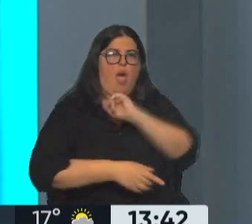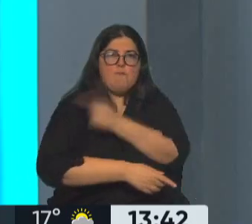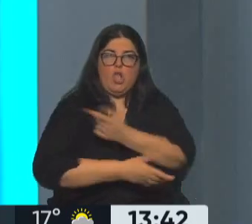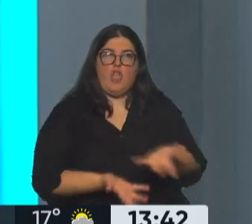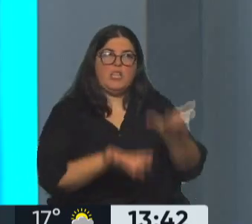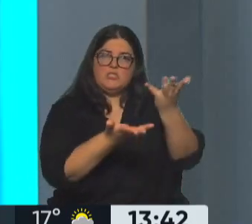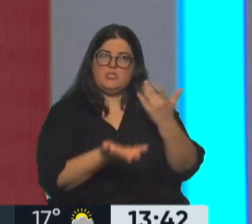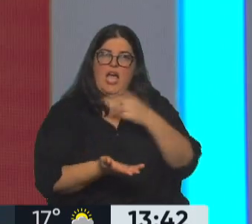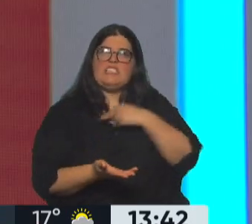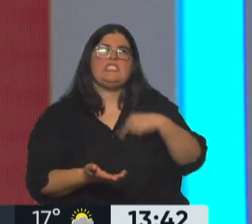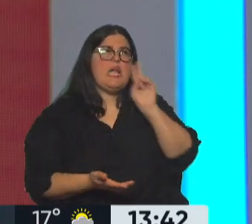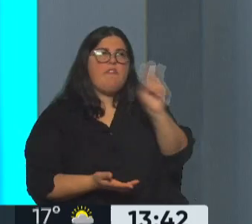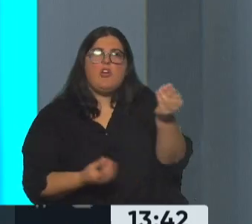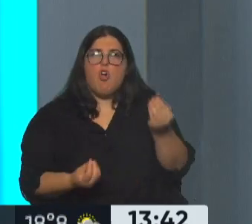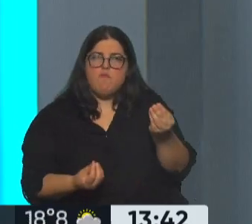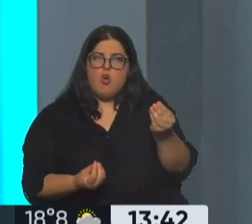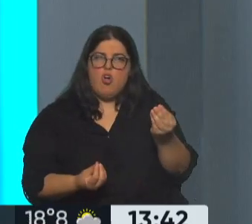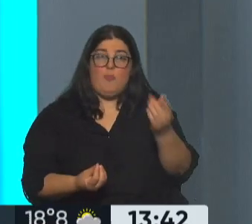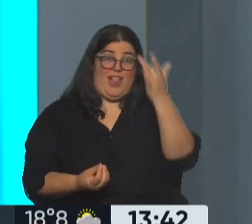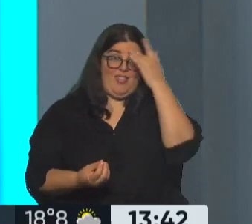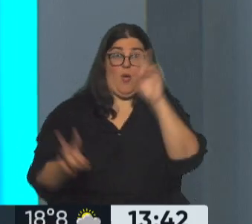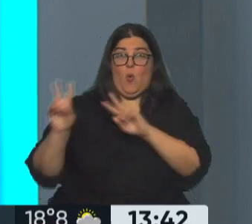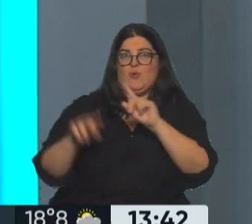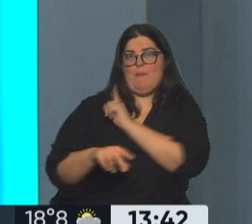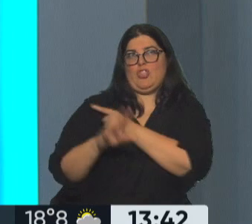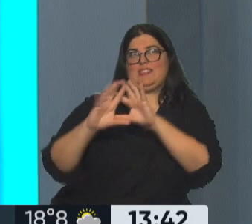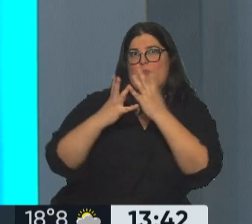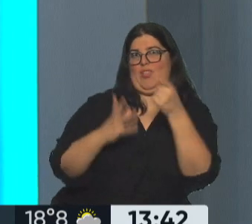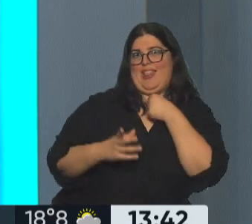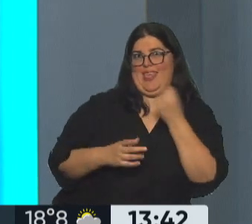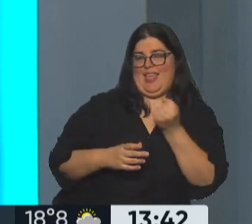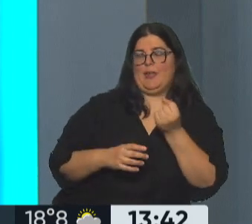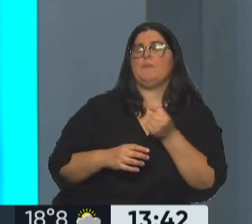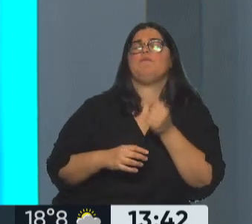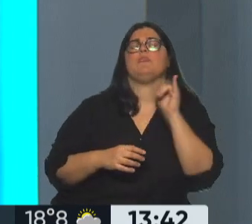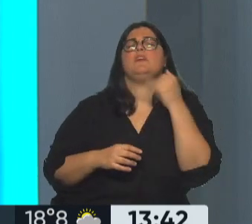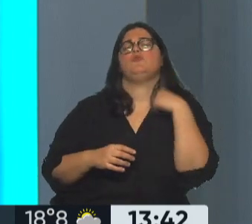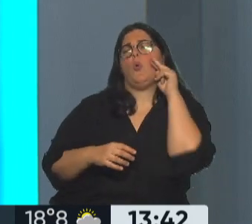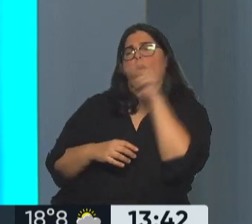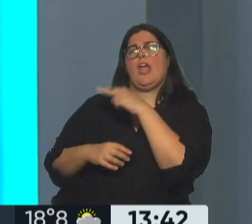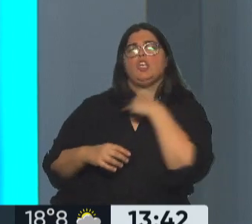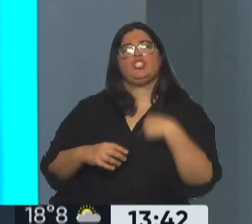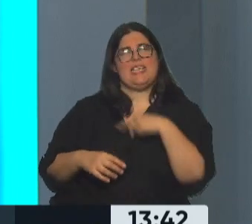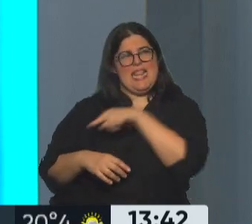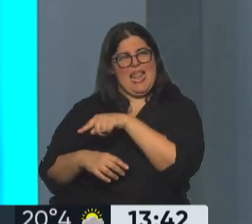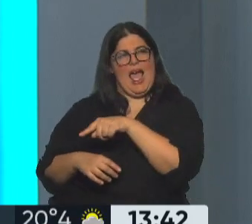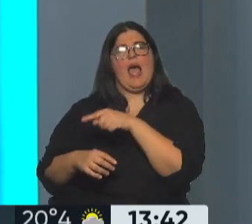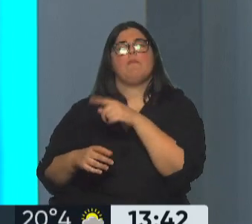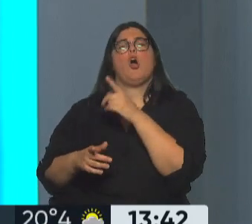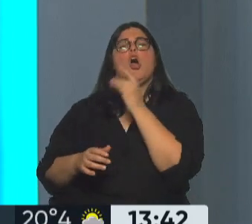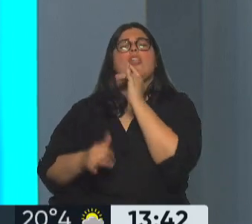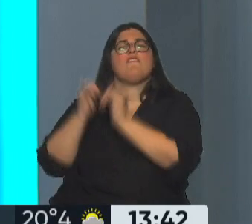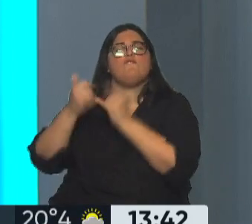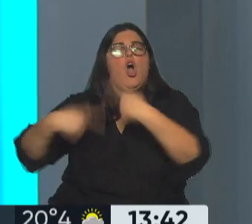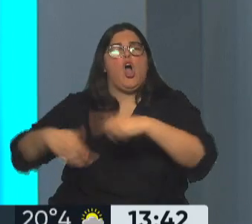está ahora buscando India. Sí, realmente para China, por lo que yo observo en trabajos académicos que muchas